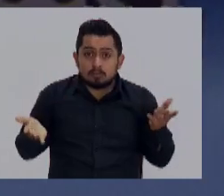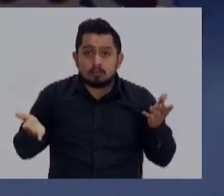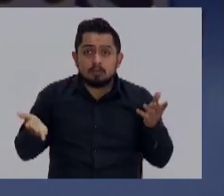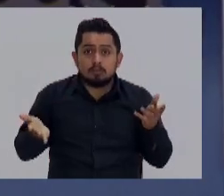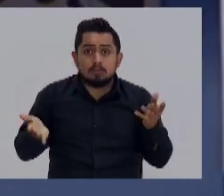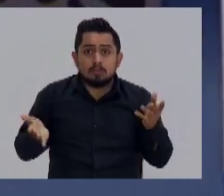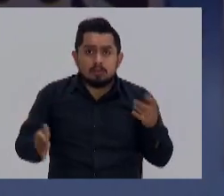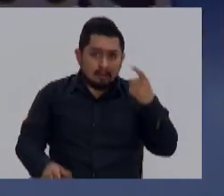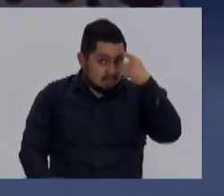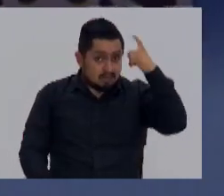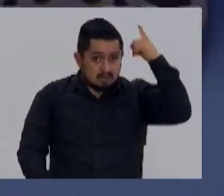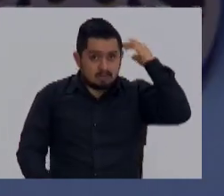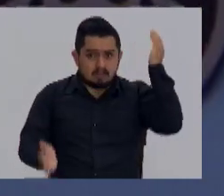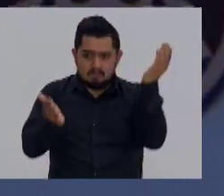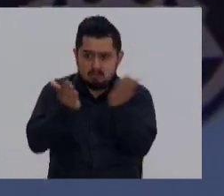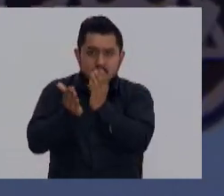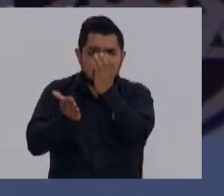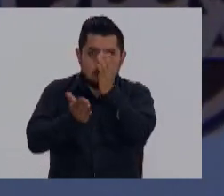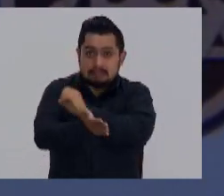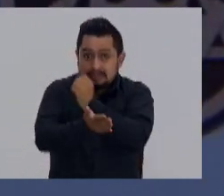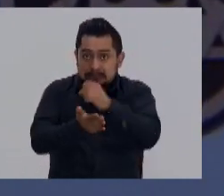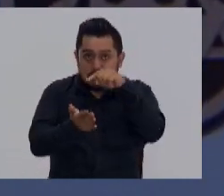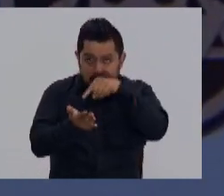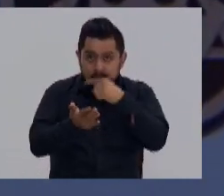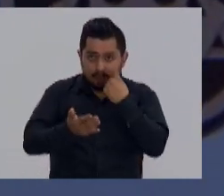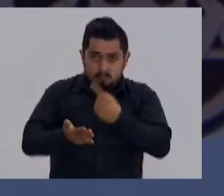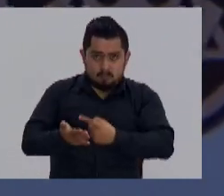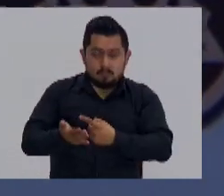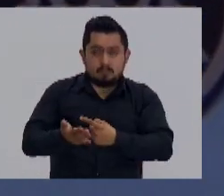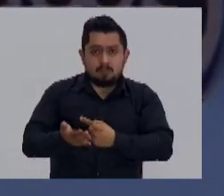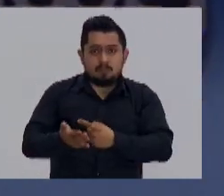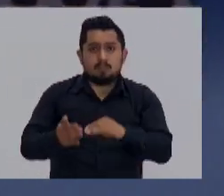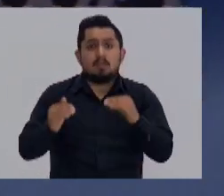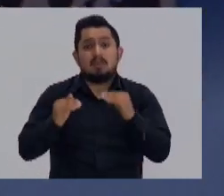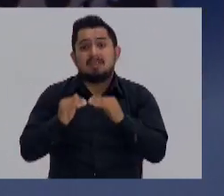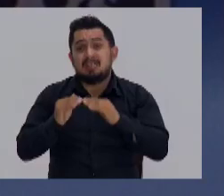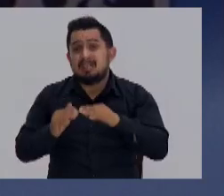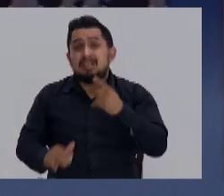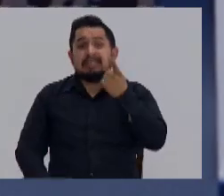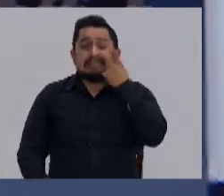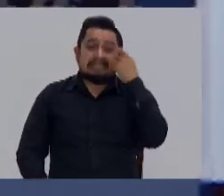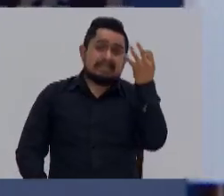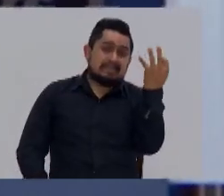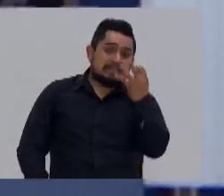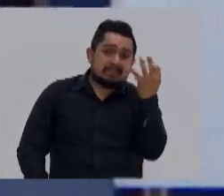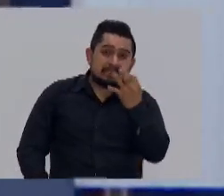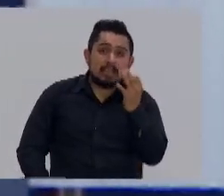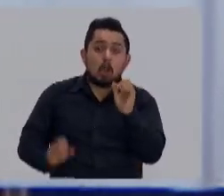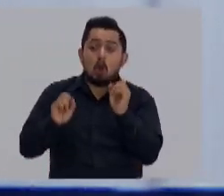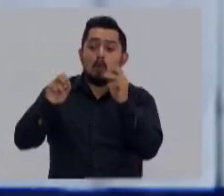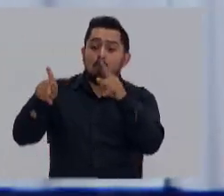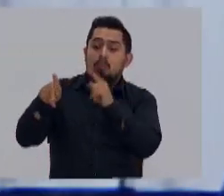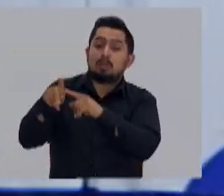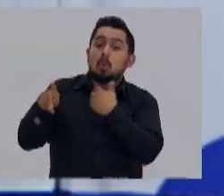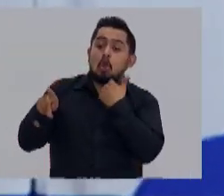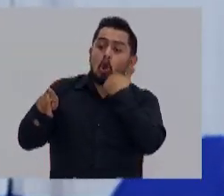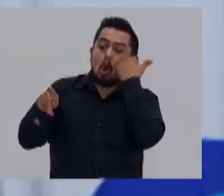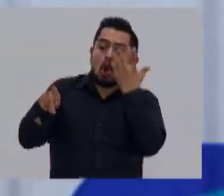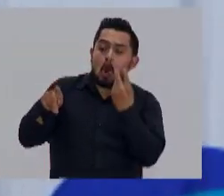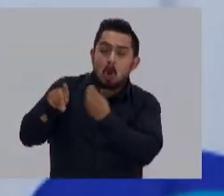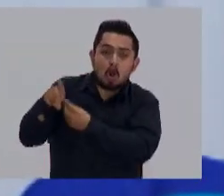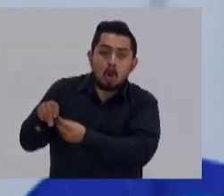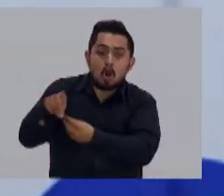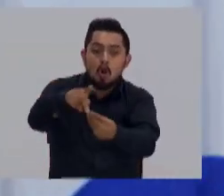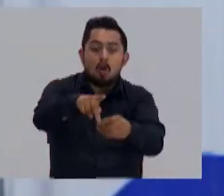palabra. ¿Se acuerdan el salmo que leímos? Pero es necesario que le demos oportunidad a